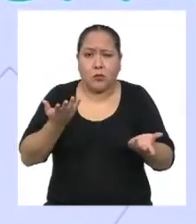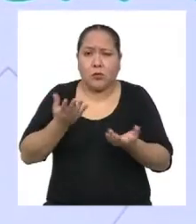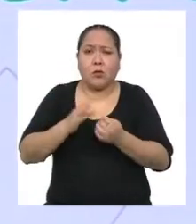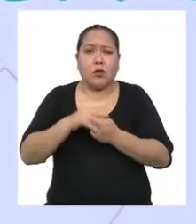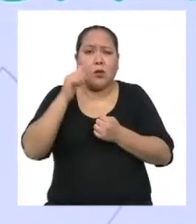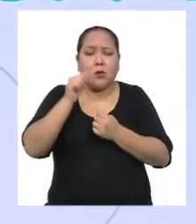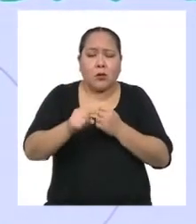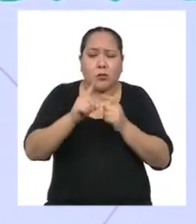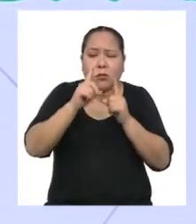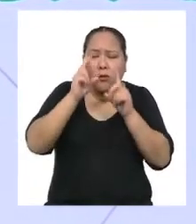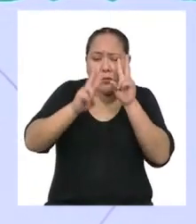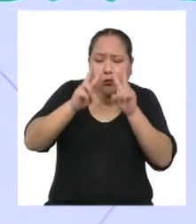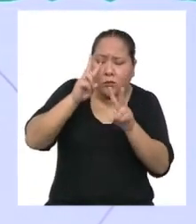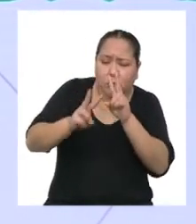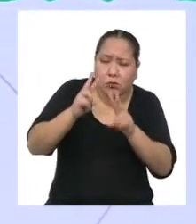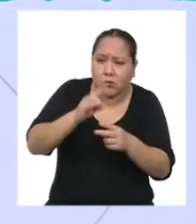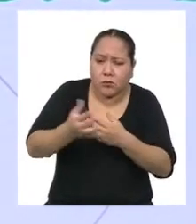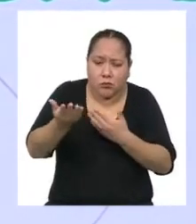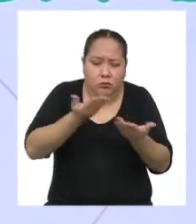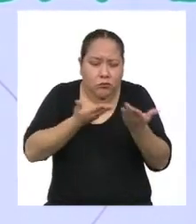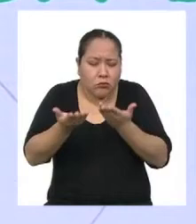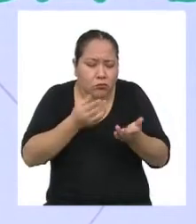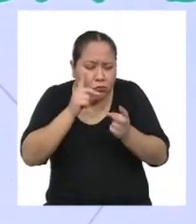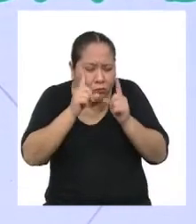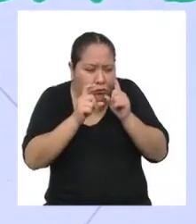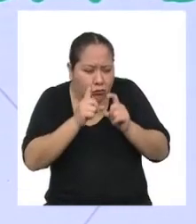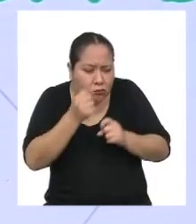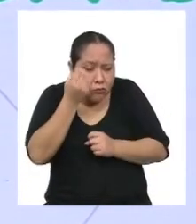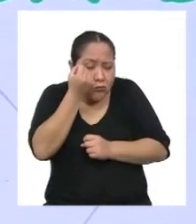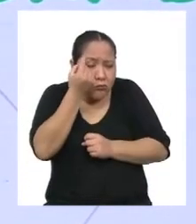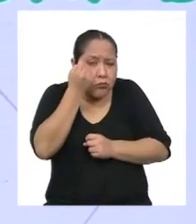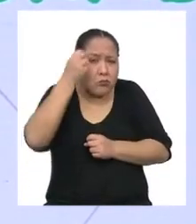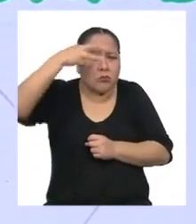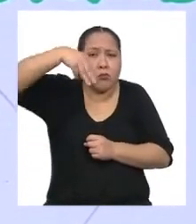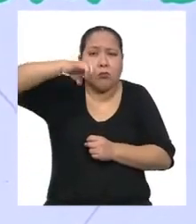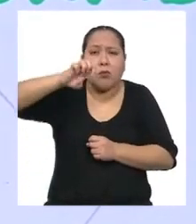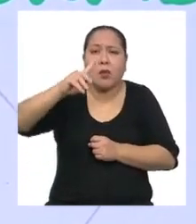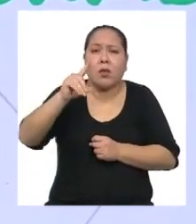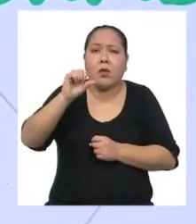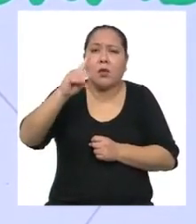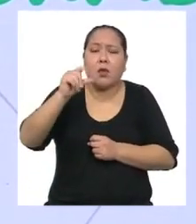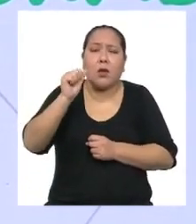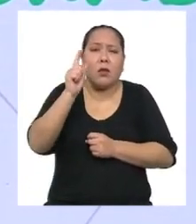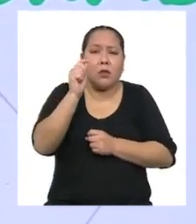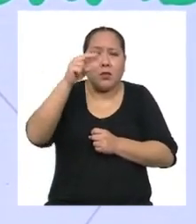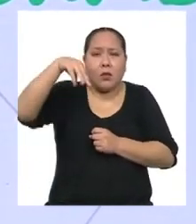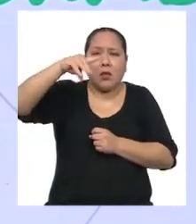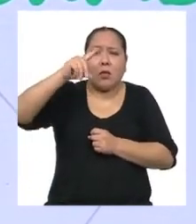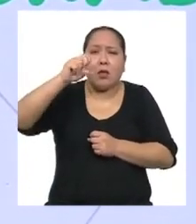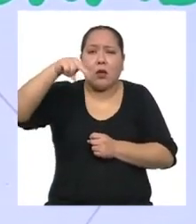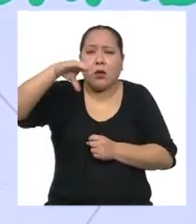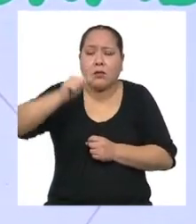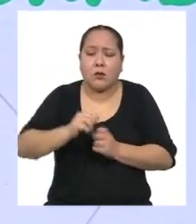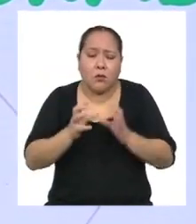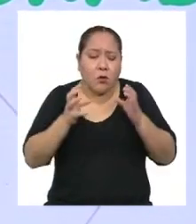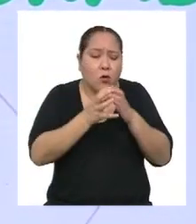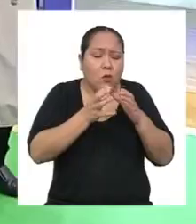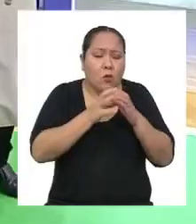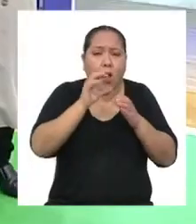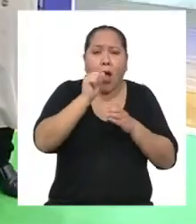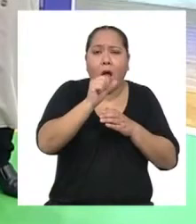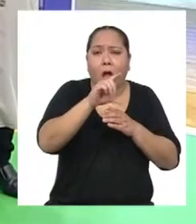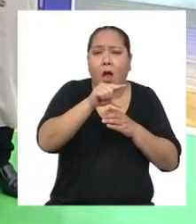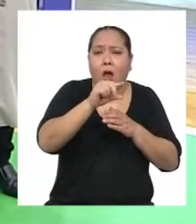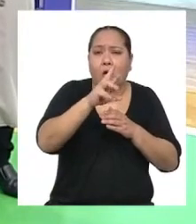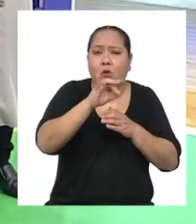mediante el cálculo y la interpretación de las medidas de tendencia central para datos agrupados y no agrupados.